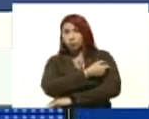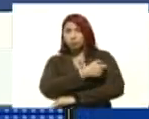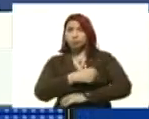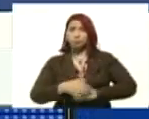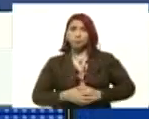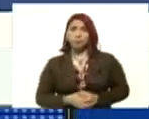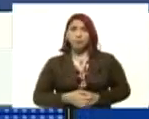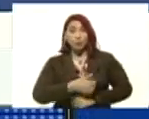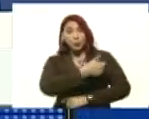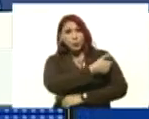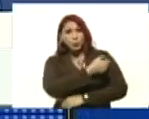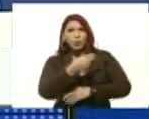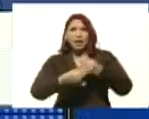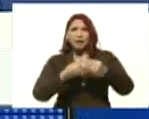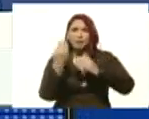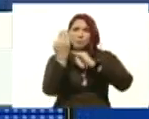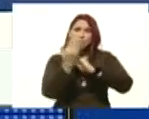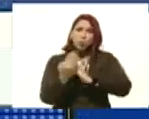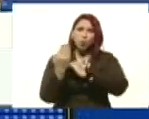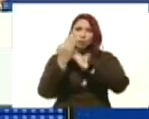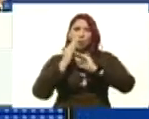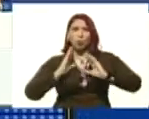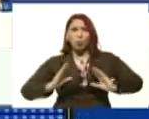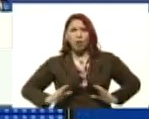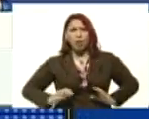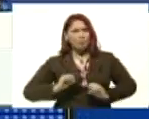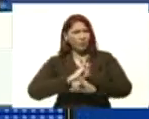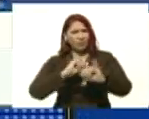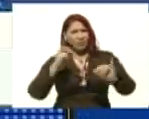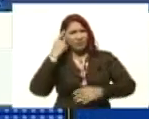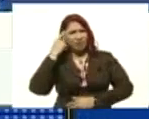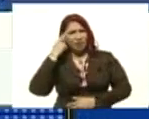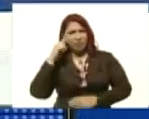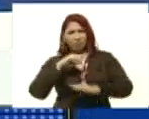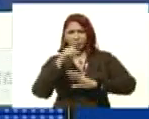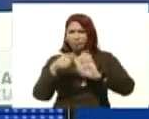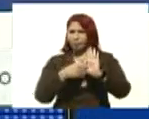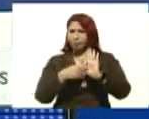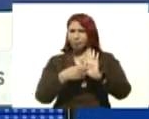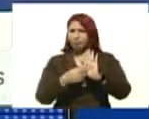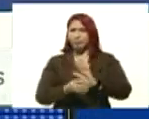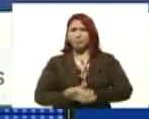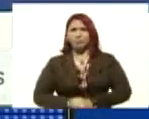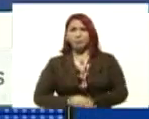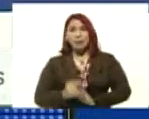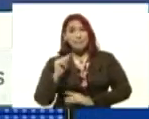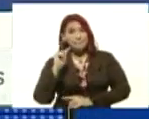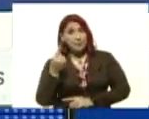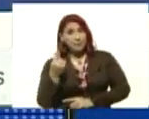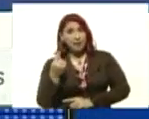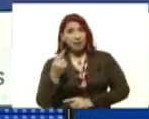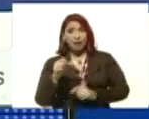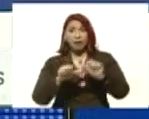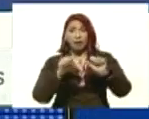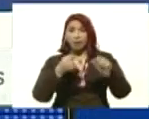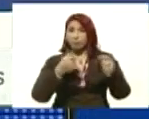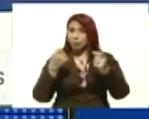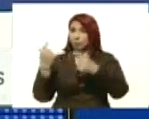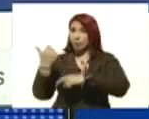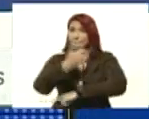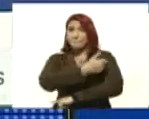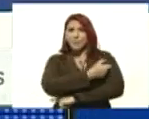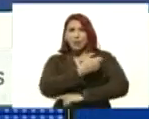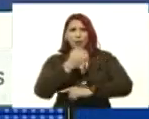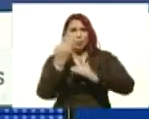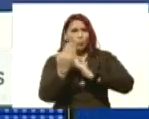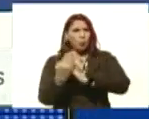La vacuna lo que te hace es proteger el cuerpo, más ya eso lo sabe todo el mundo. Esta primera generación de vacunas te protege el